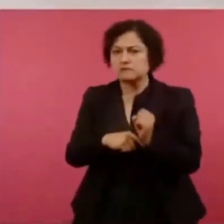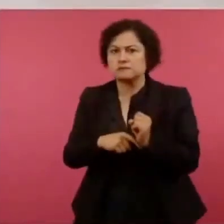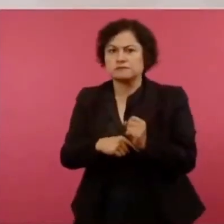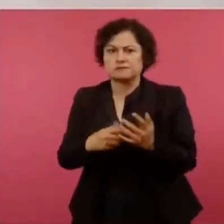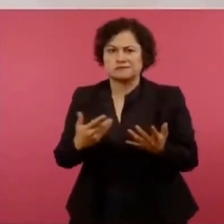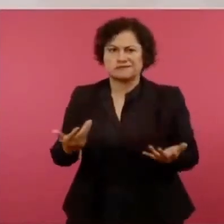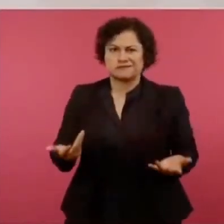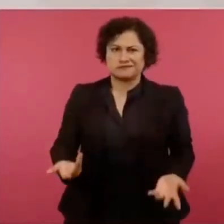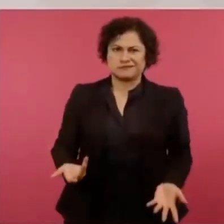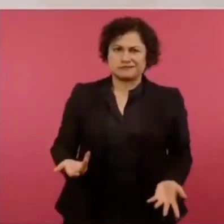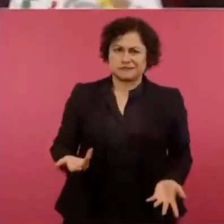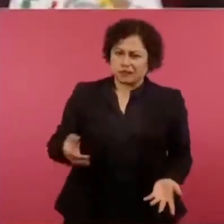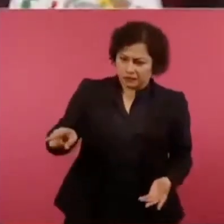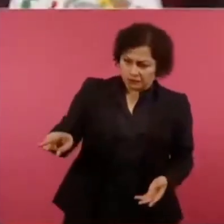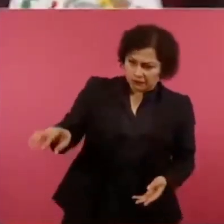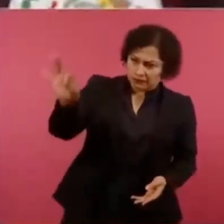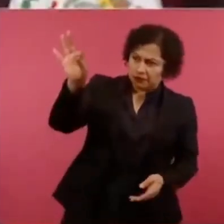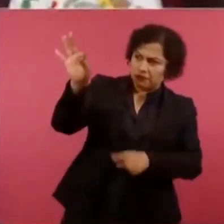No.